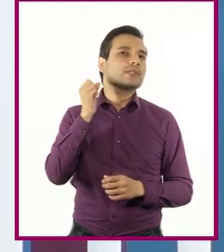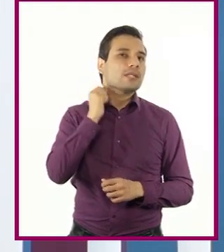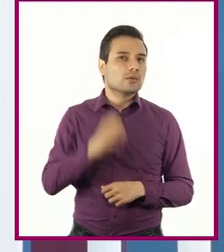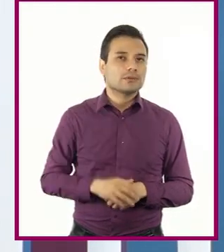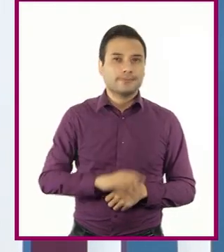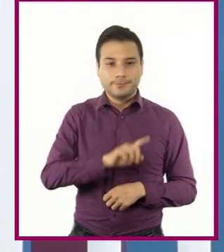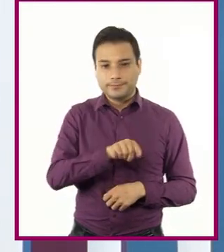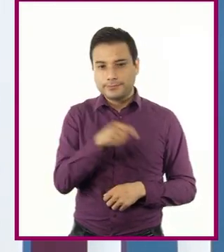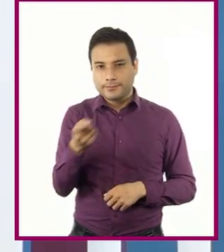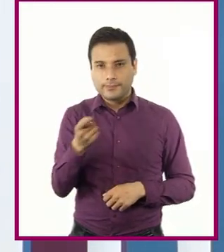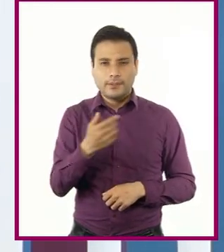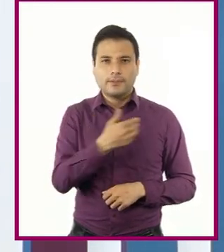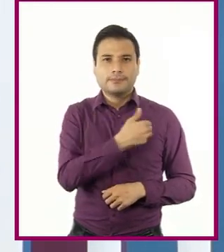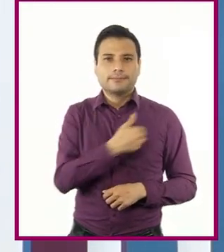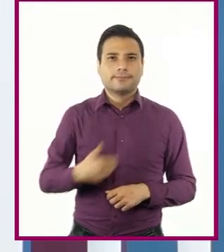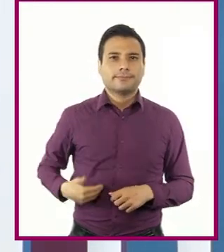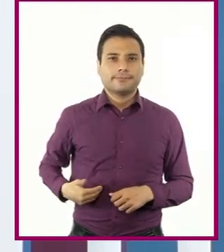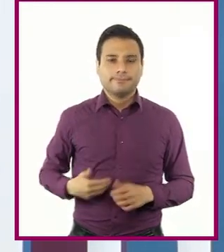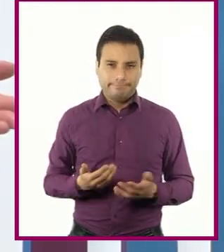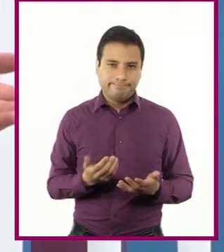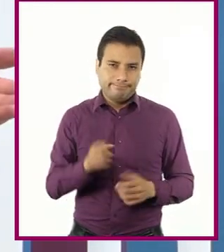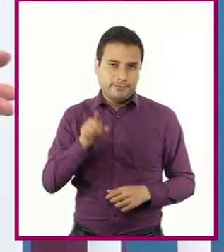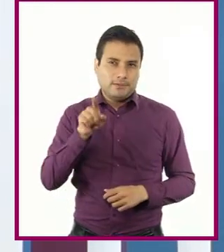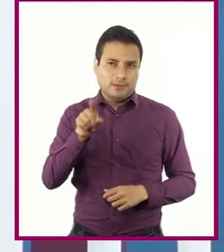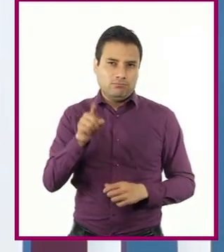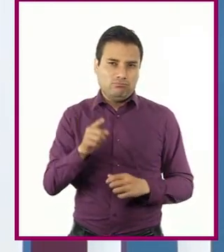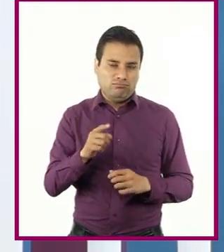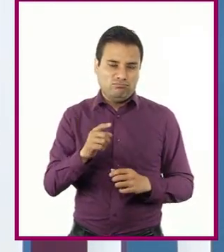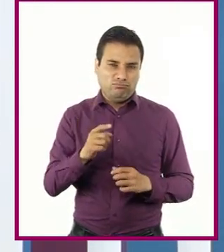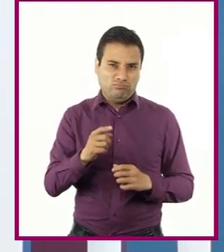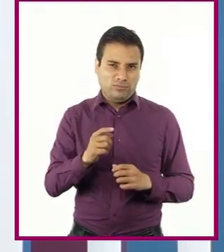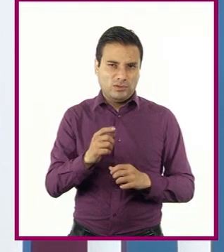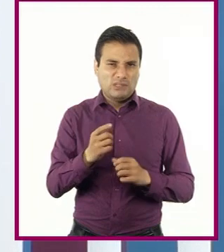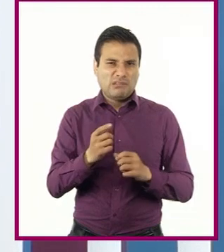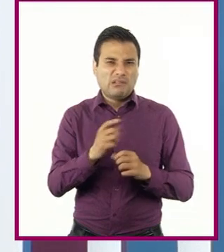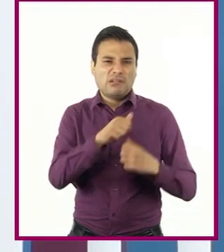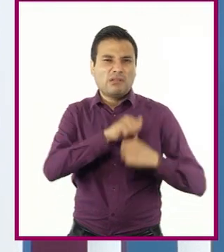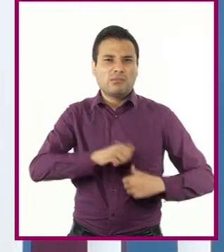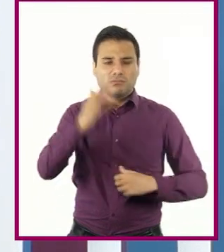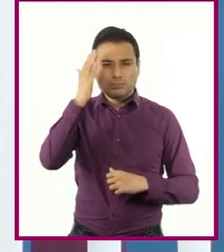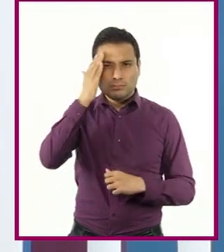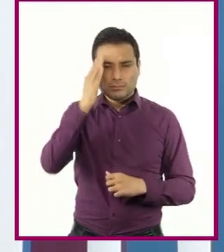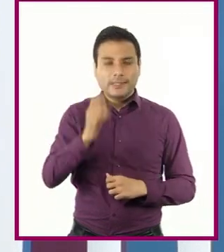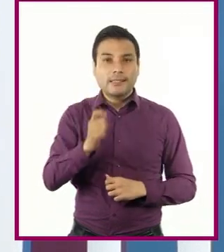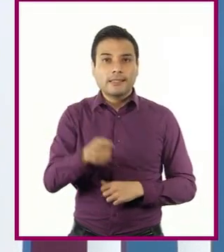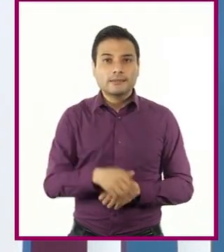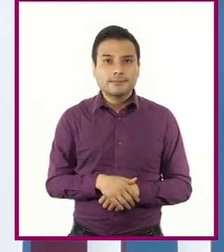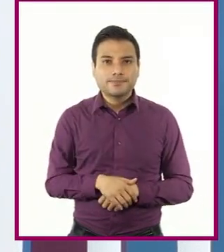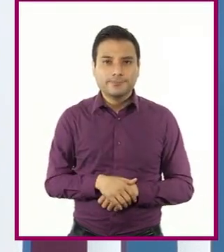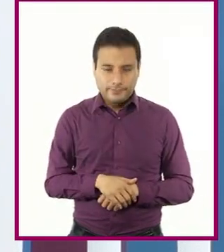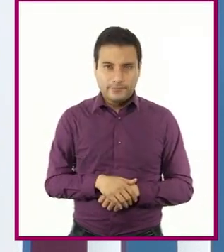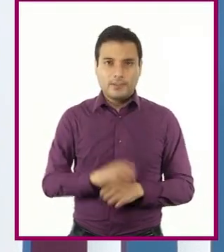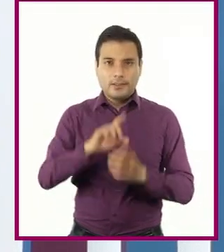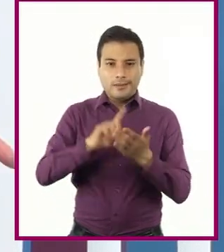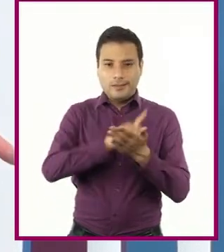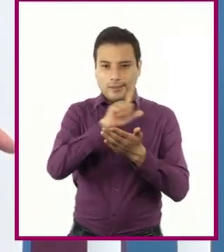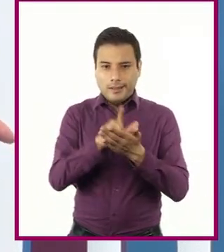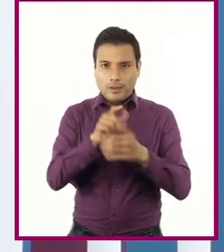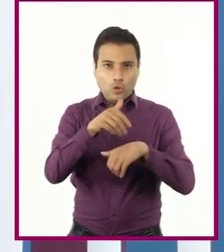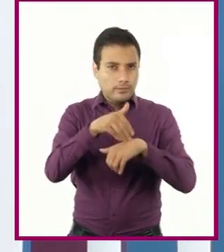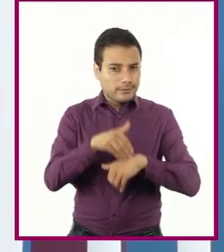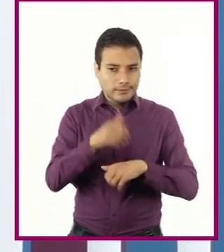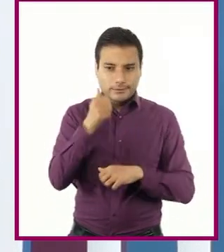ejecutivo está depositado en el presidente de la República, quien se encarga de que se cumplan esas normas, y el